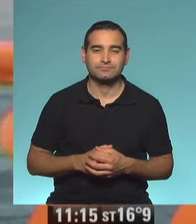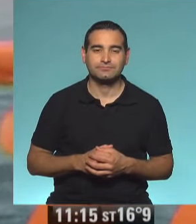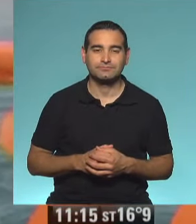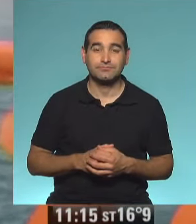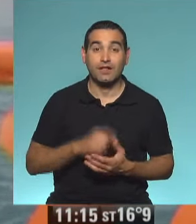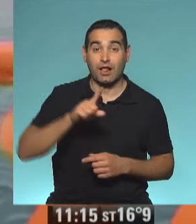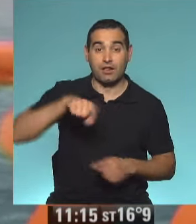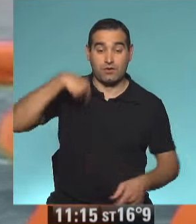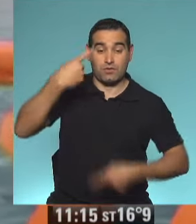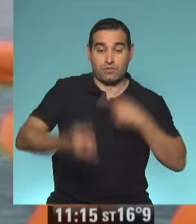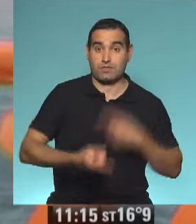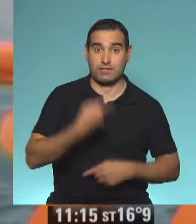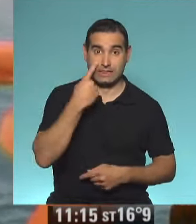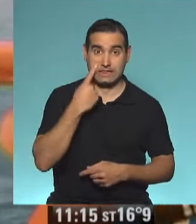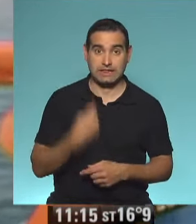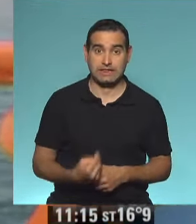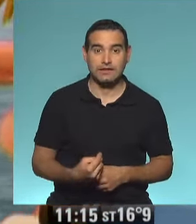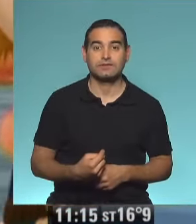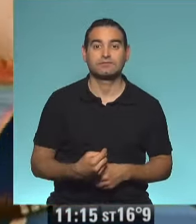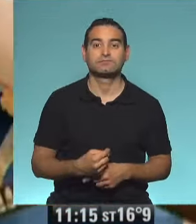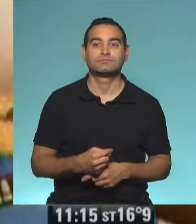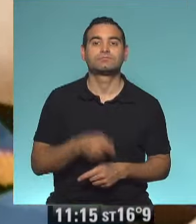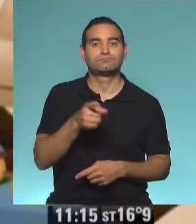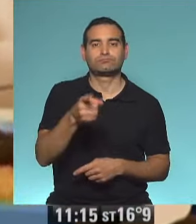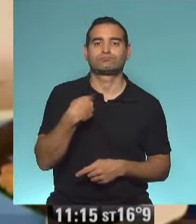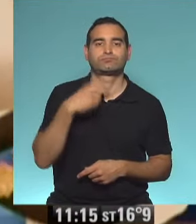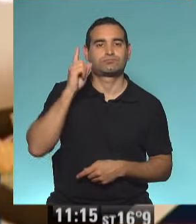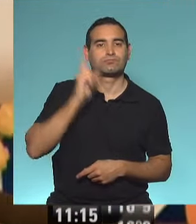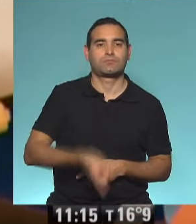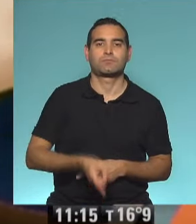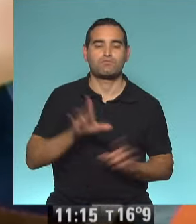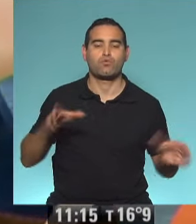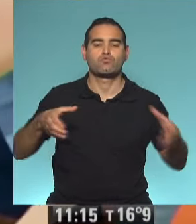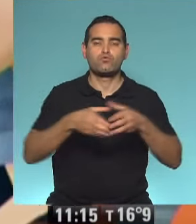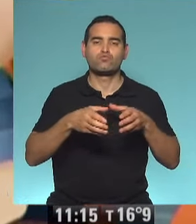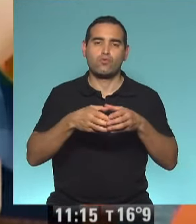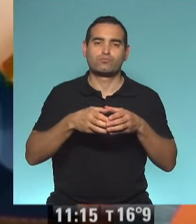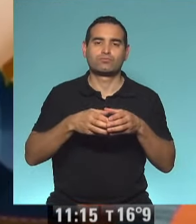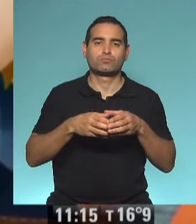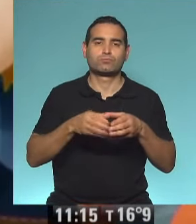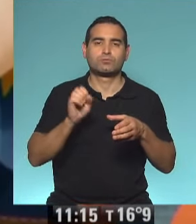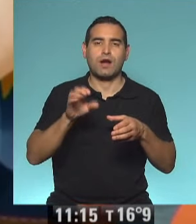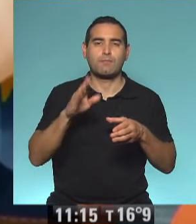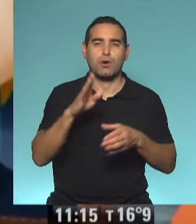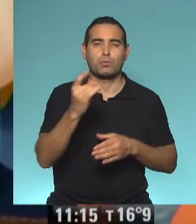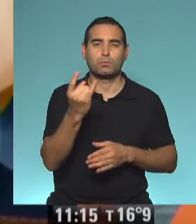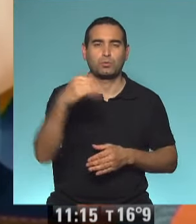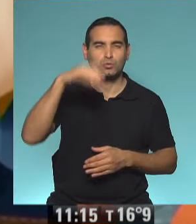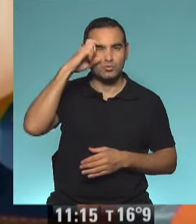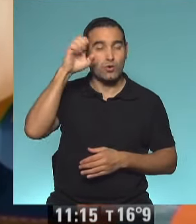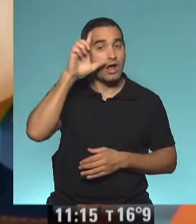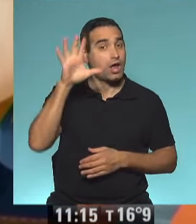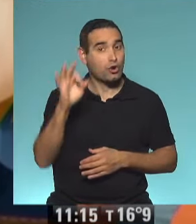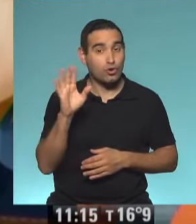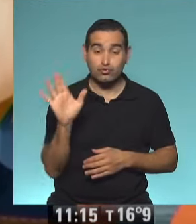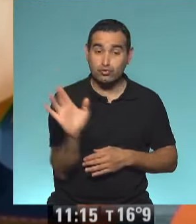Al día siguiente se creó la Orden del Buñuelo. Y desde entonces, todos los hombres de Barba